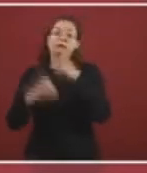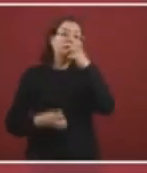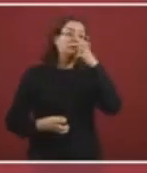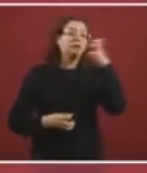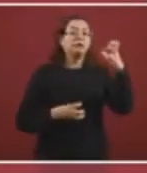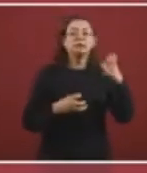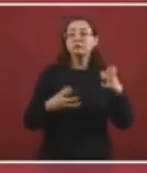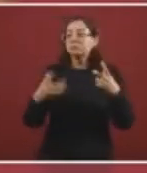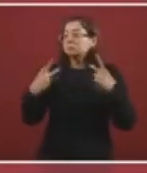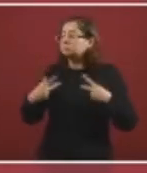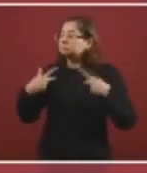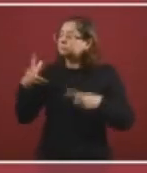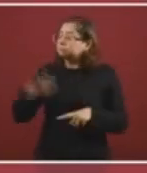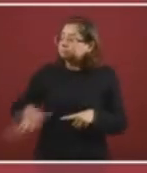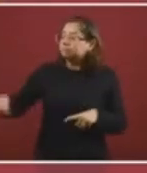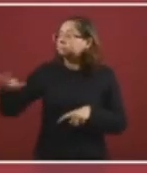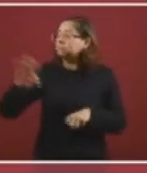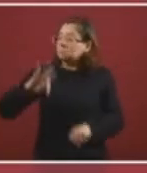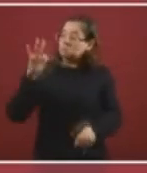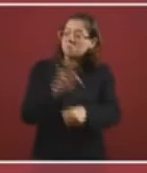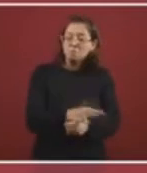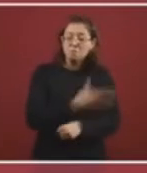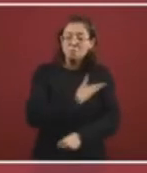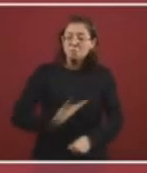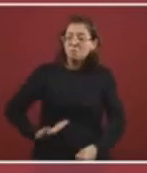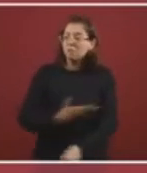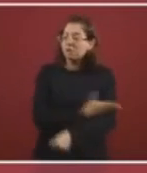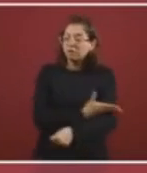el pueblo defendiera a su presidente